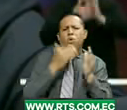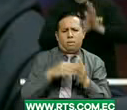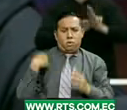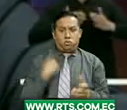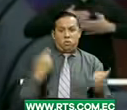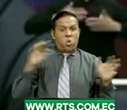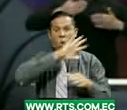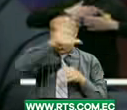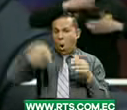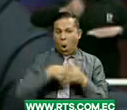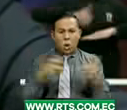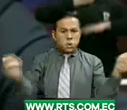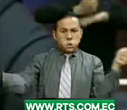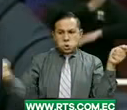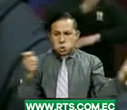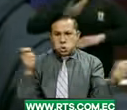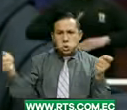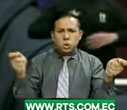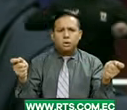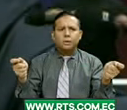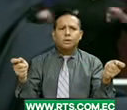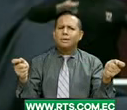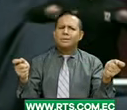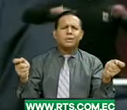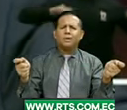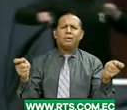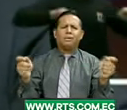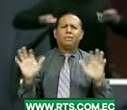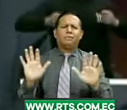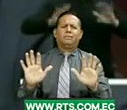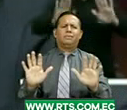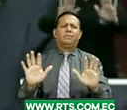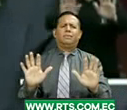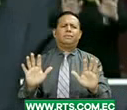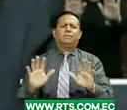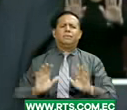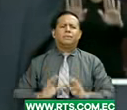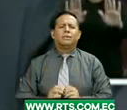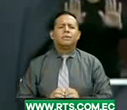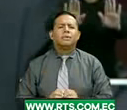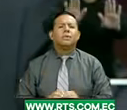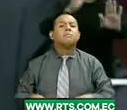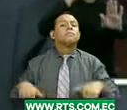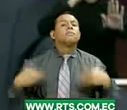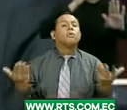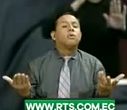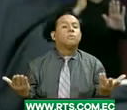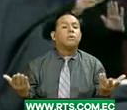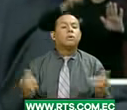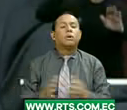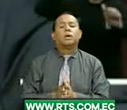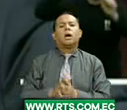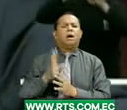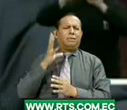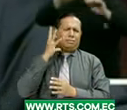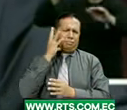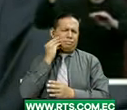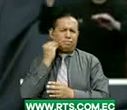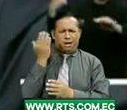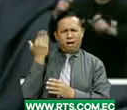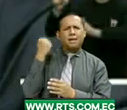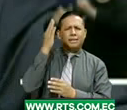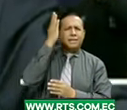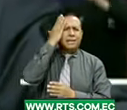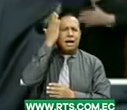en la figura del presidente de la República, porque la experiencia nos dice que quienes buscan todo